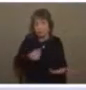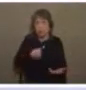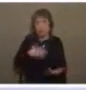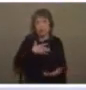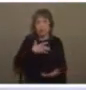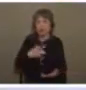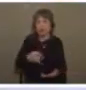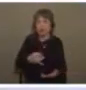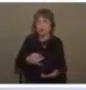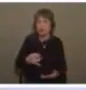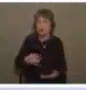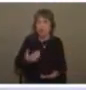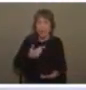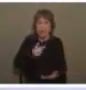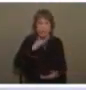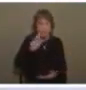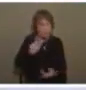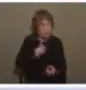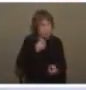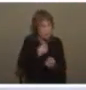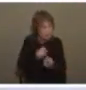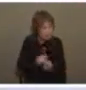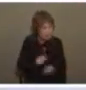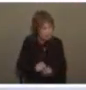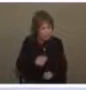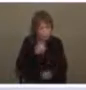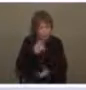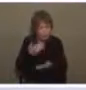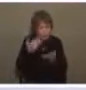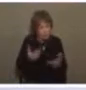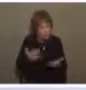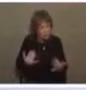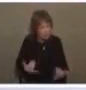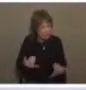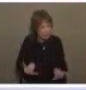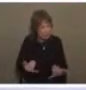áreas. Ahora, luego, cuando sea, serían bien útil porque...